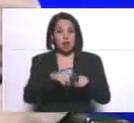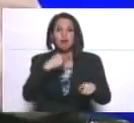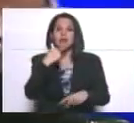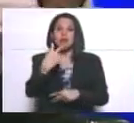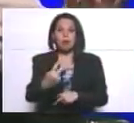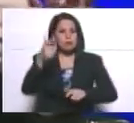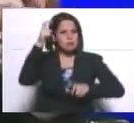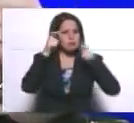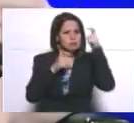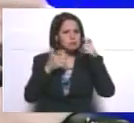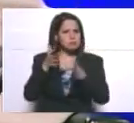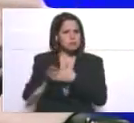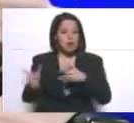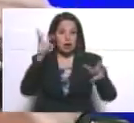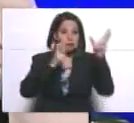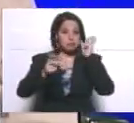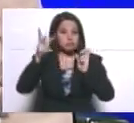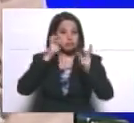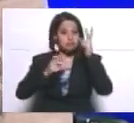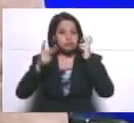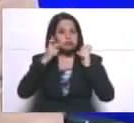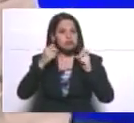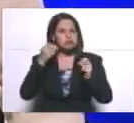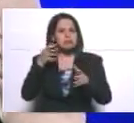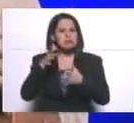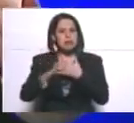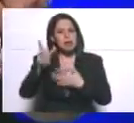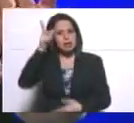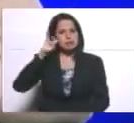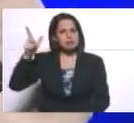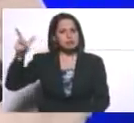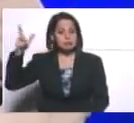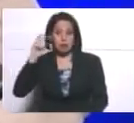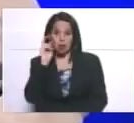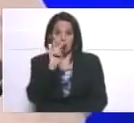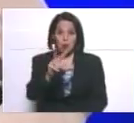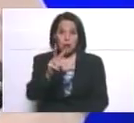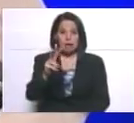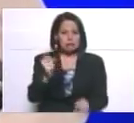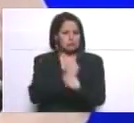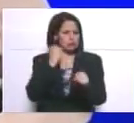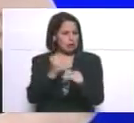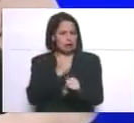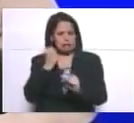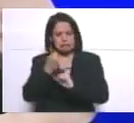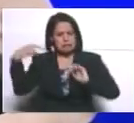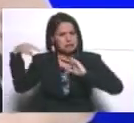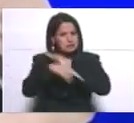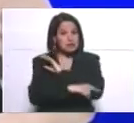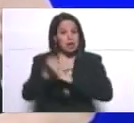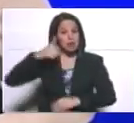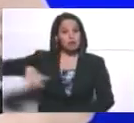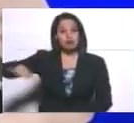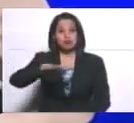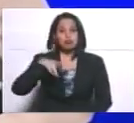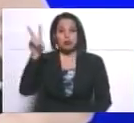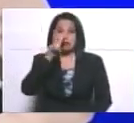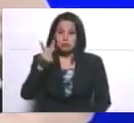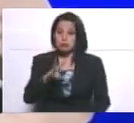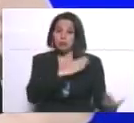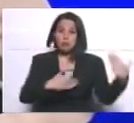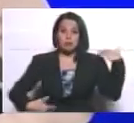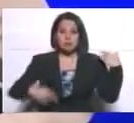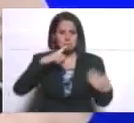Y cuando uno escucha su legado, cuando uno ve su obra, sabe que el pueblo de Venezuela, que el presidente